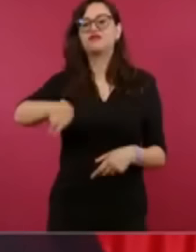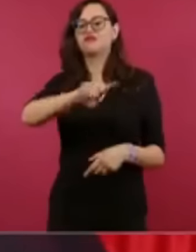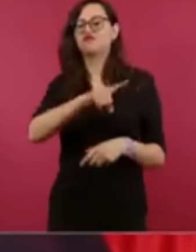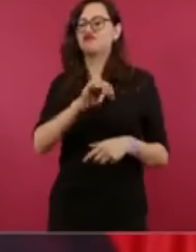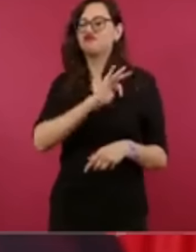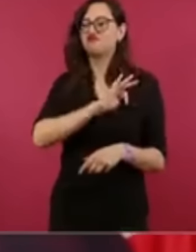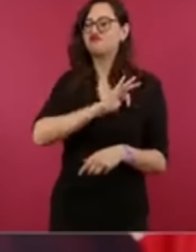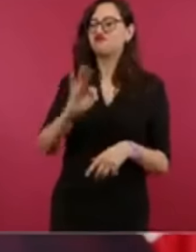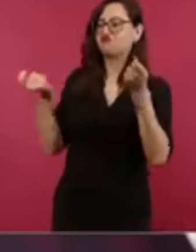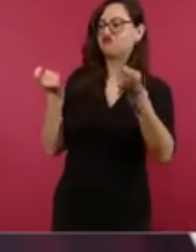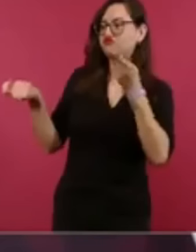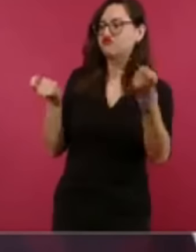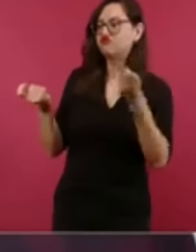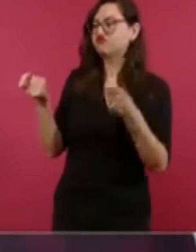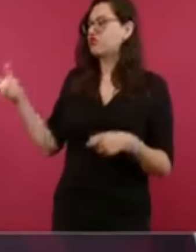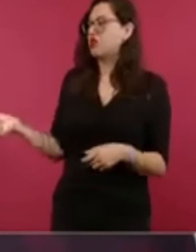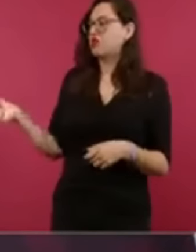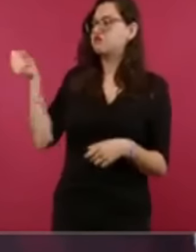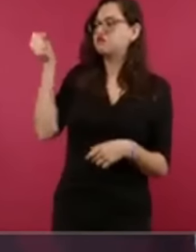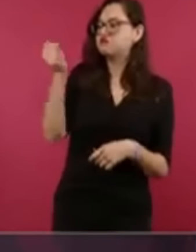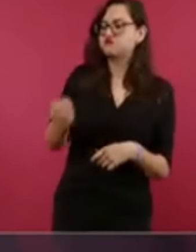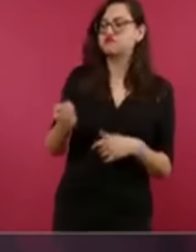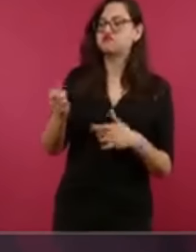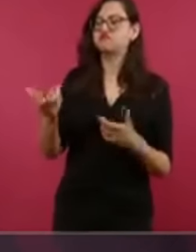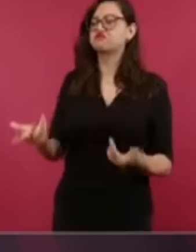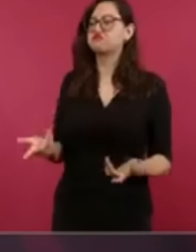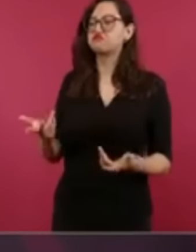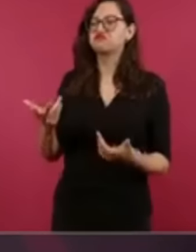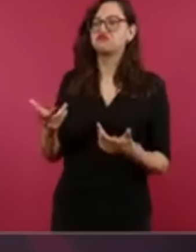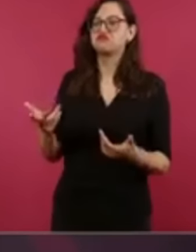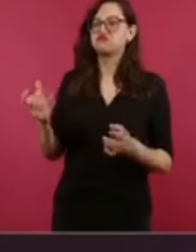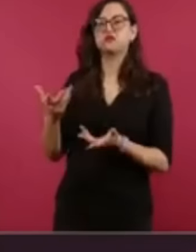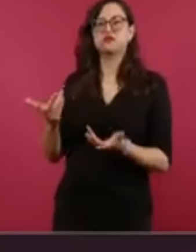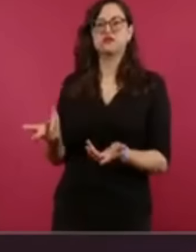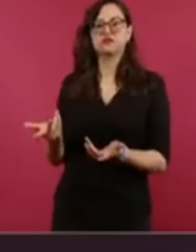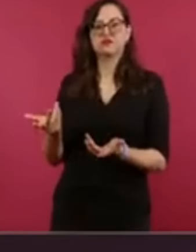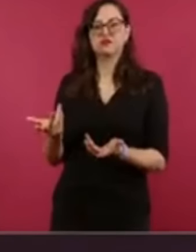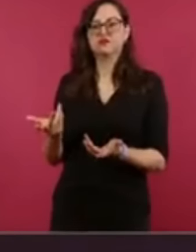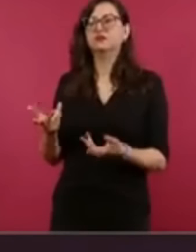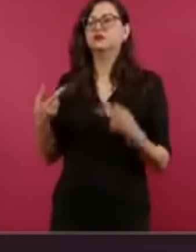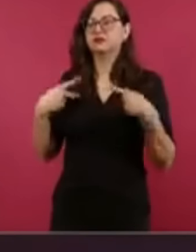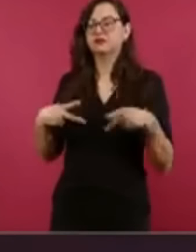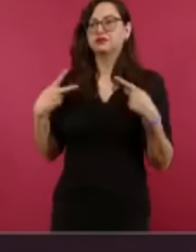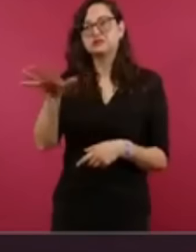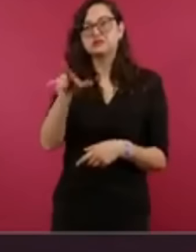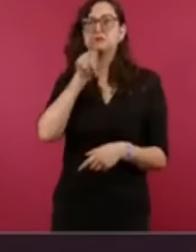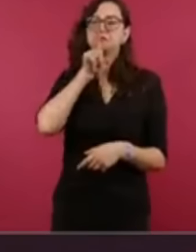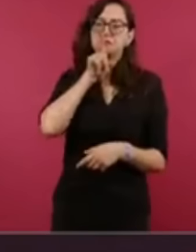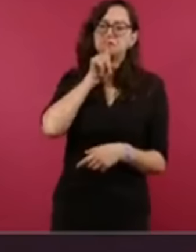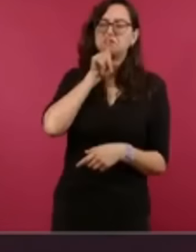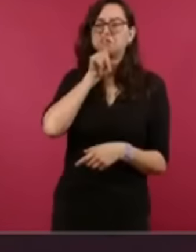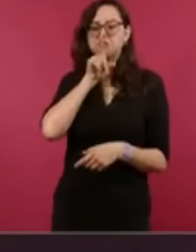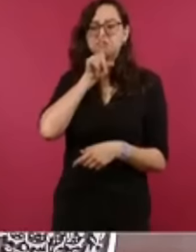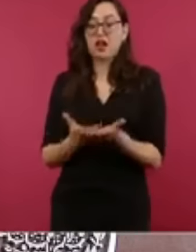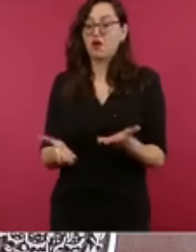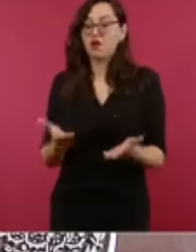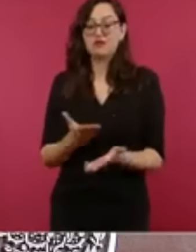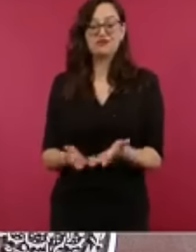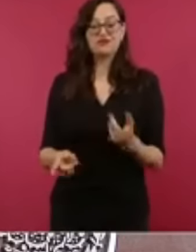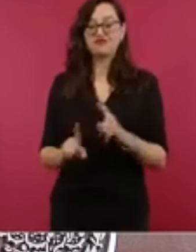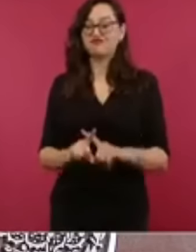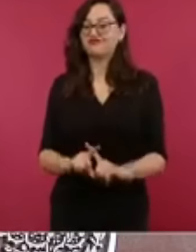juzgaban, ellos exaltaban o destruían, y todo eso se vino abajo,